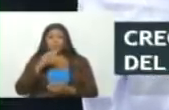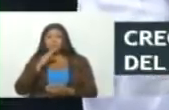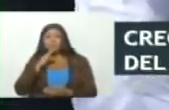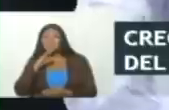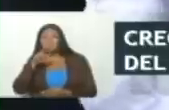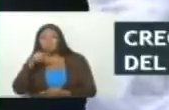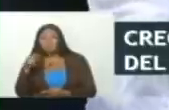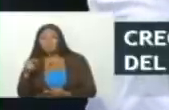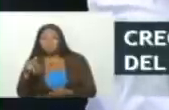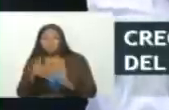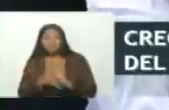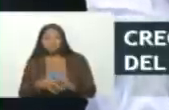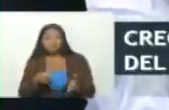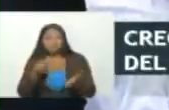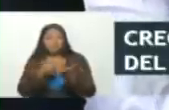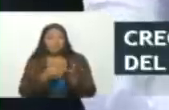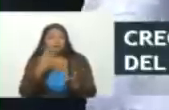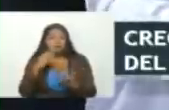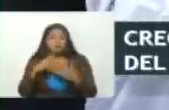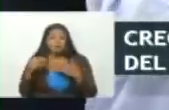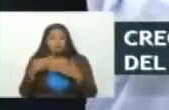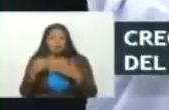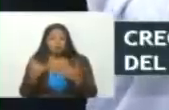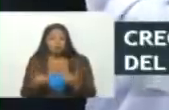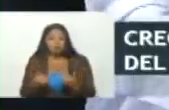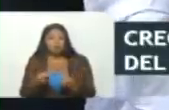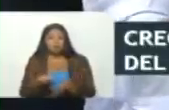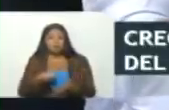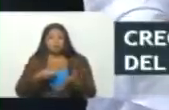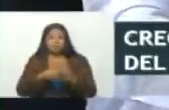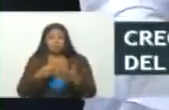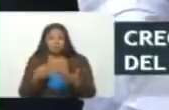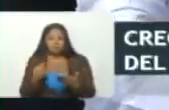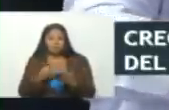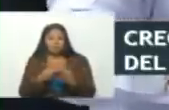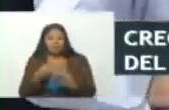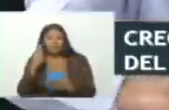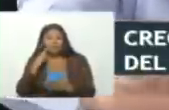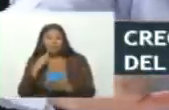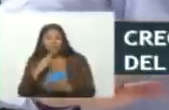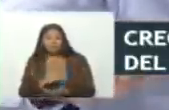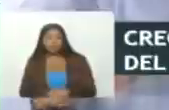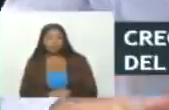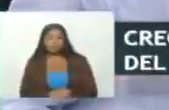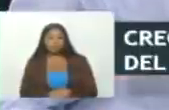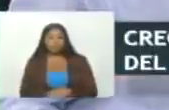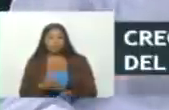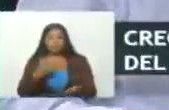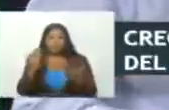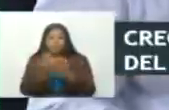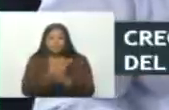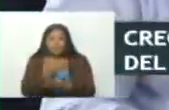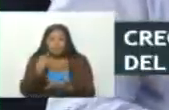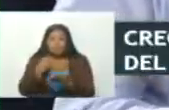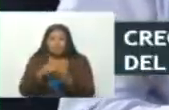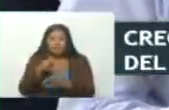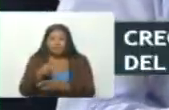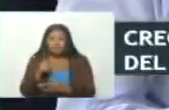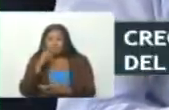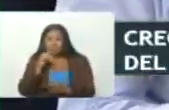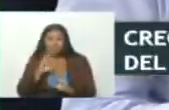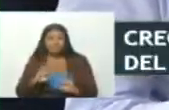bancarias donde depositas tus dólares y con la tarjeta de débito cancelas en bolívares. Estás exento también de eso, de tal manera que no